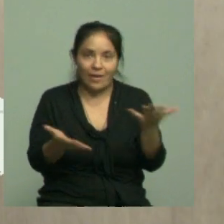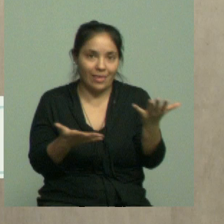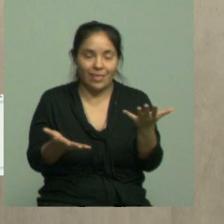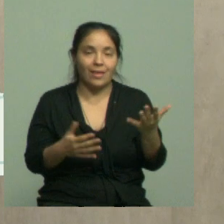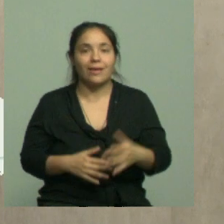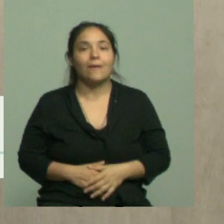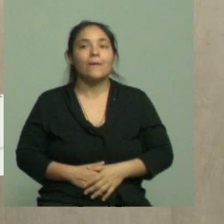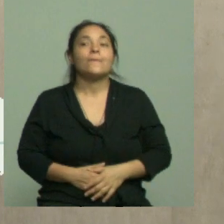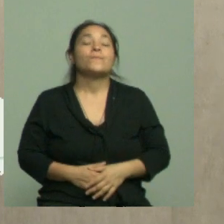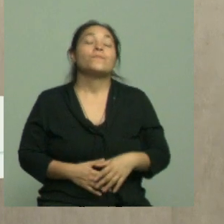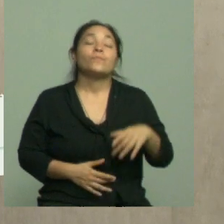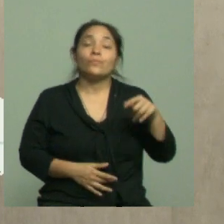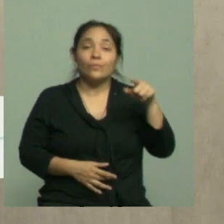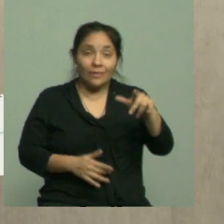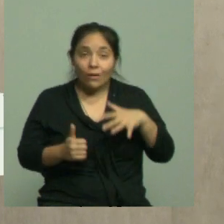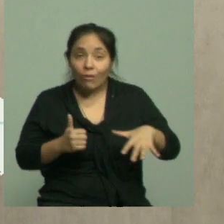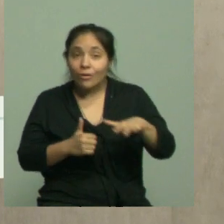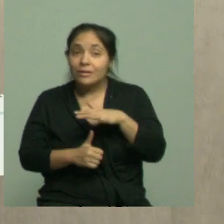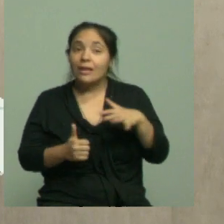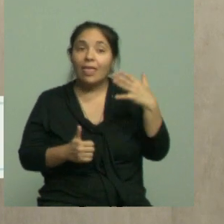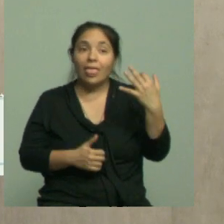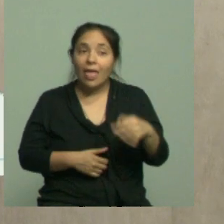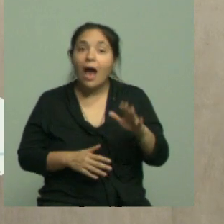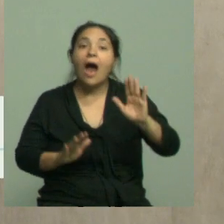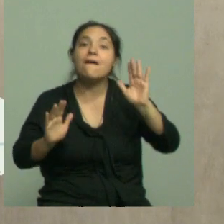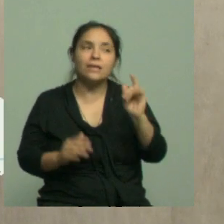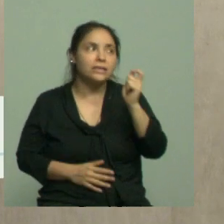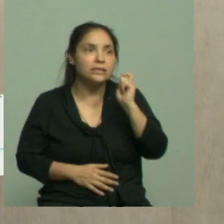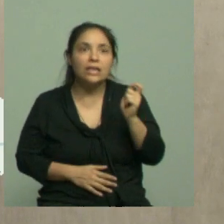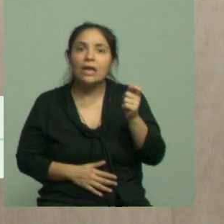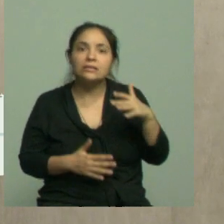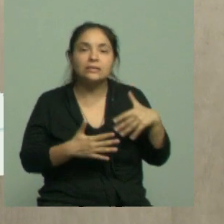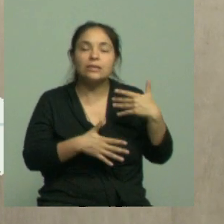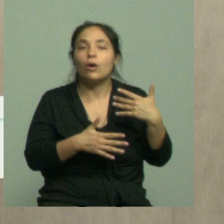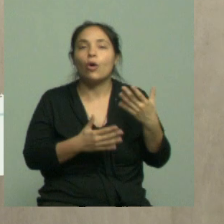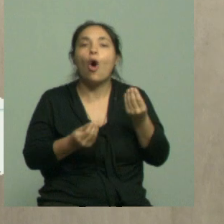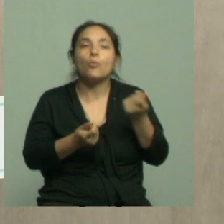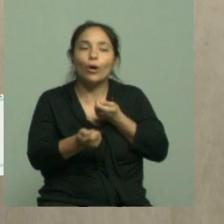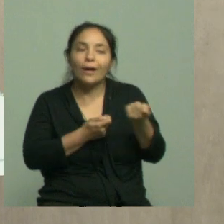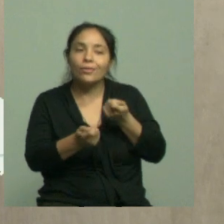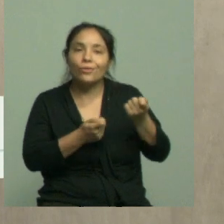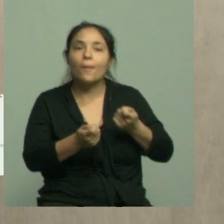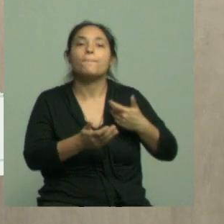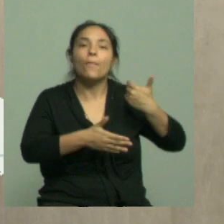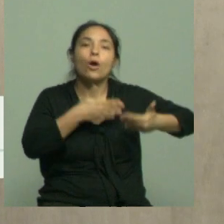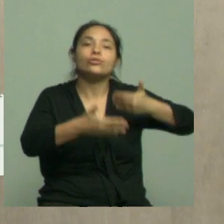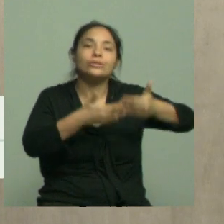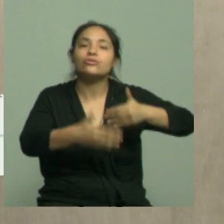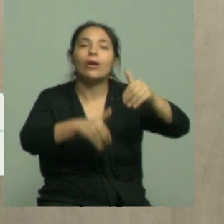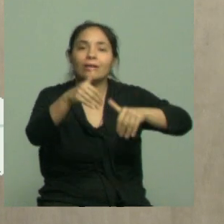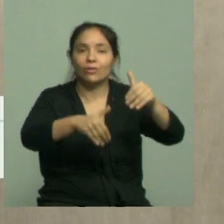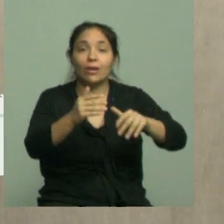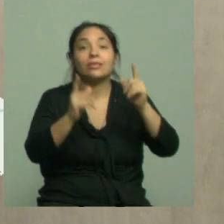que hay que tratar, o sea, digamos, hay que ir viendo cuáles van a ser los movimientos que se van dando en relación a los procesos electorales, pero también